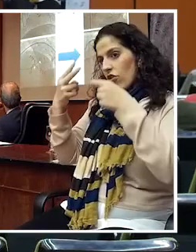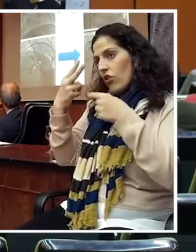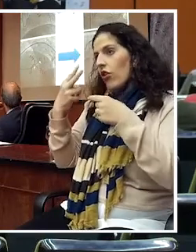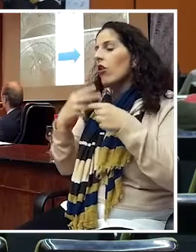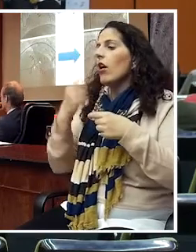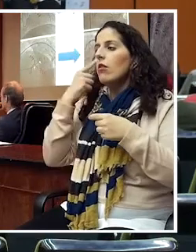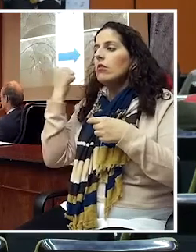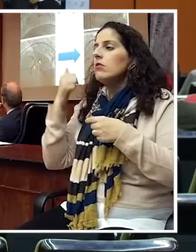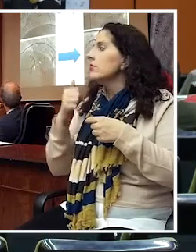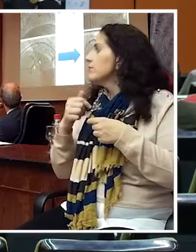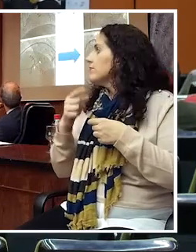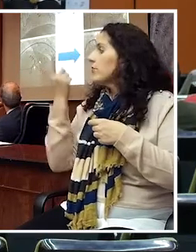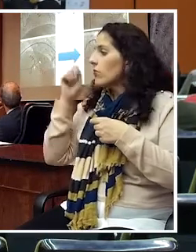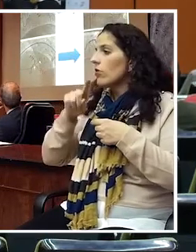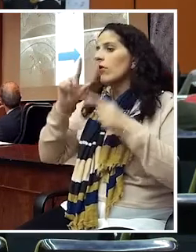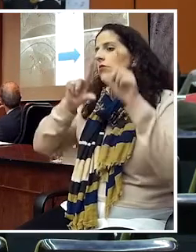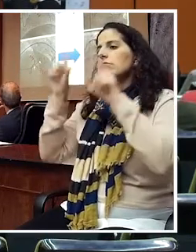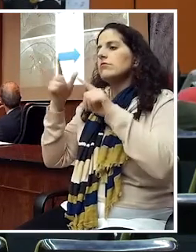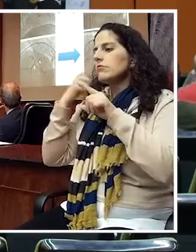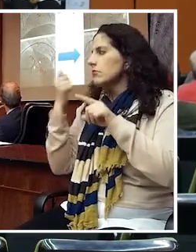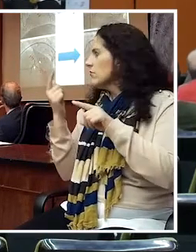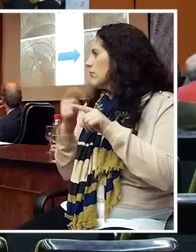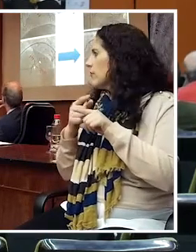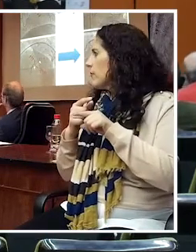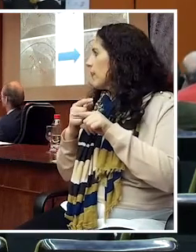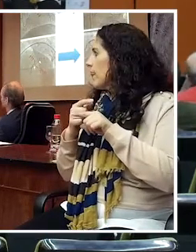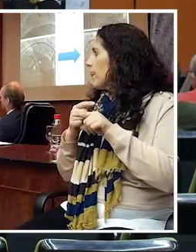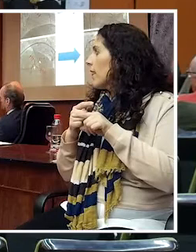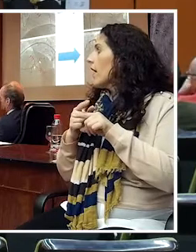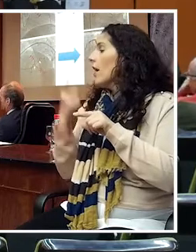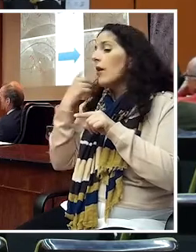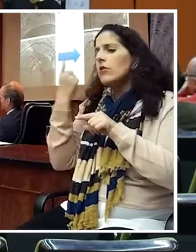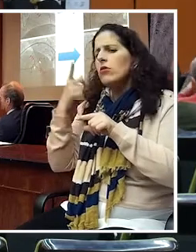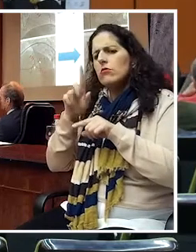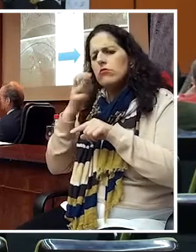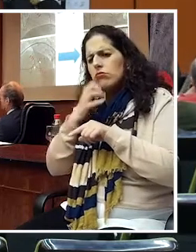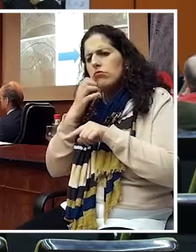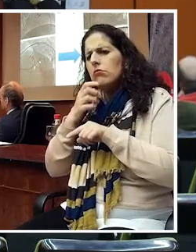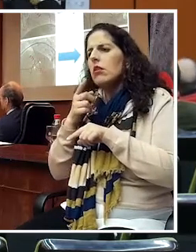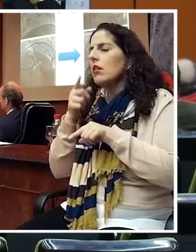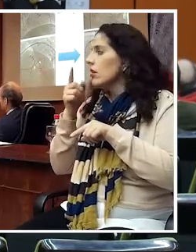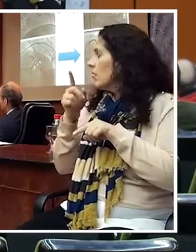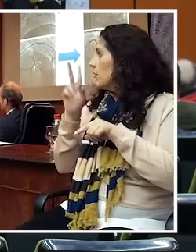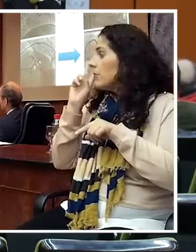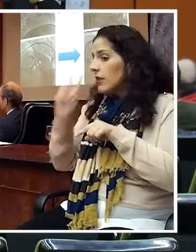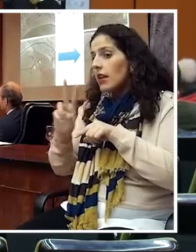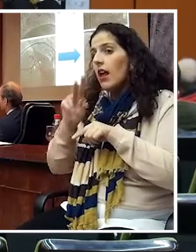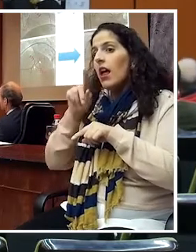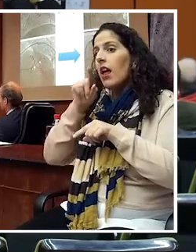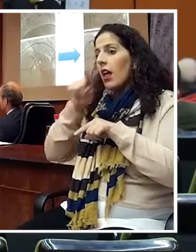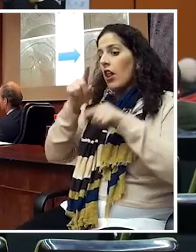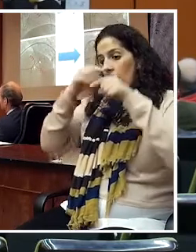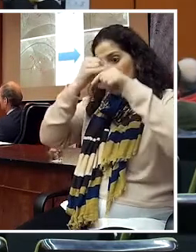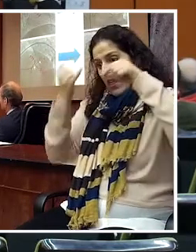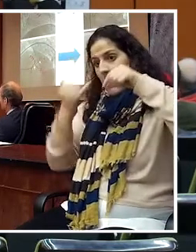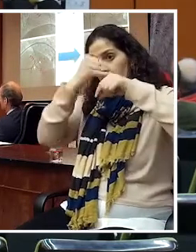y viéndola desde otra proyección, pues ocurrió una cosa que es poco frecuente, pero que ocurre, en el que objetivamos que a nivel del tronco